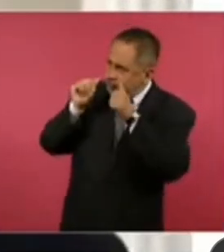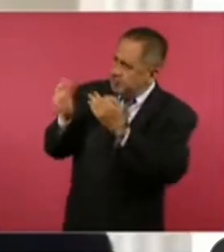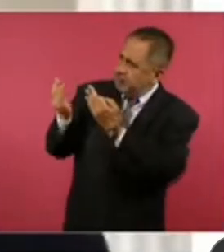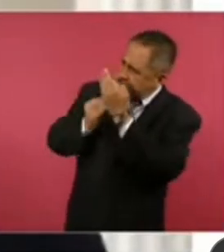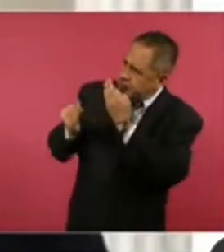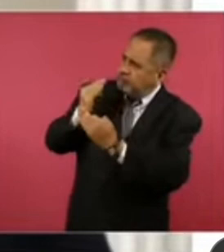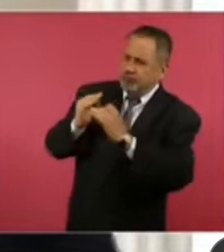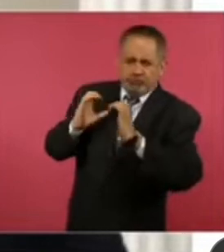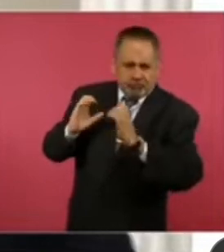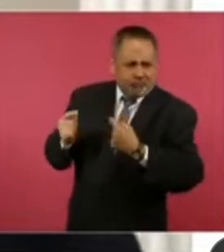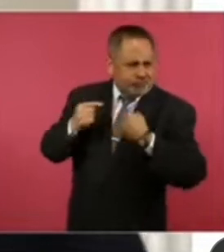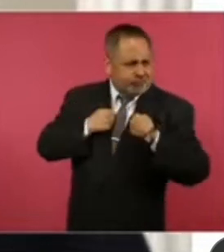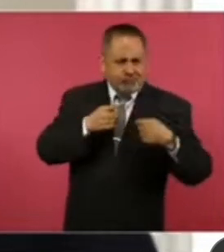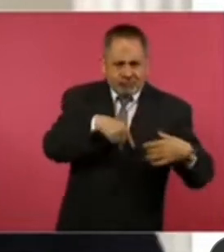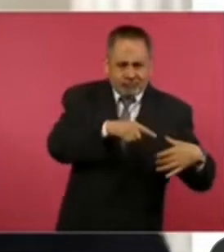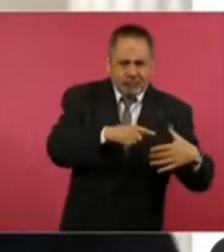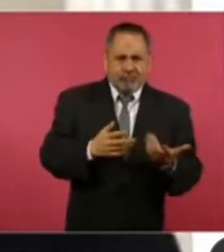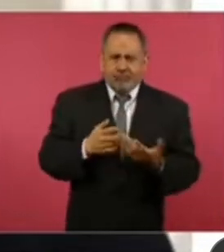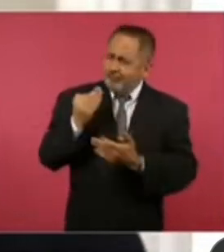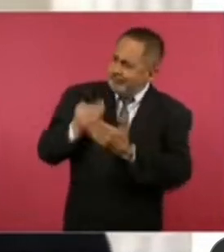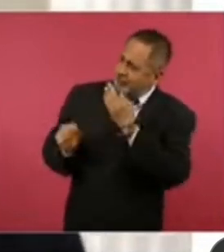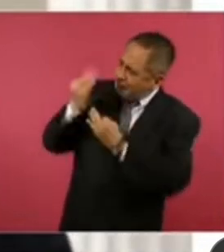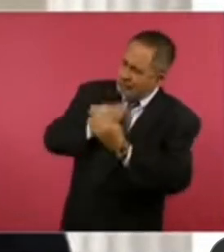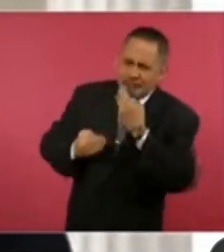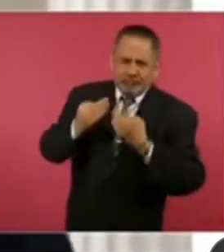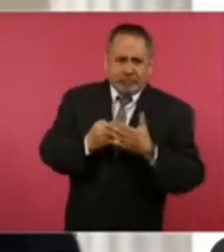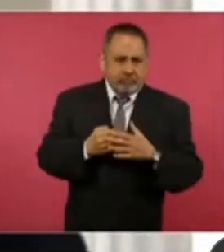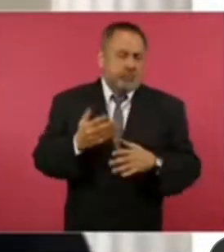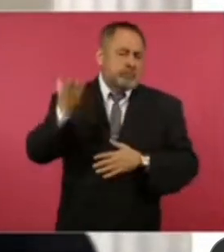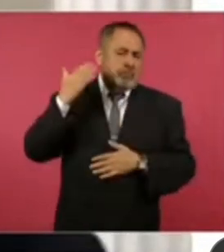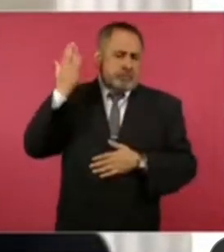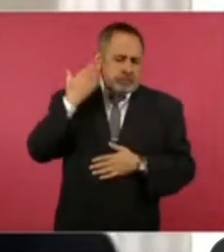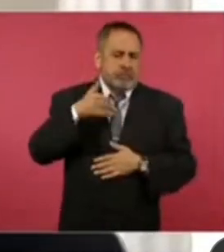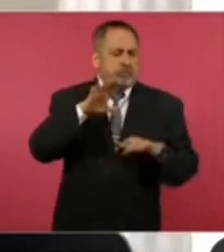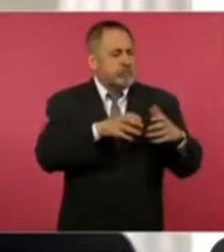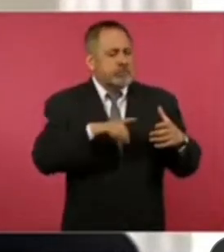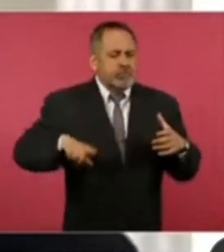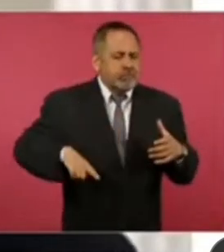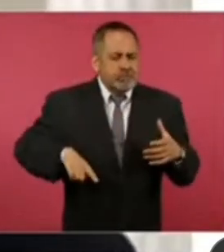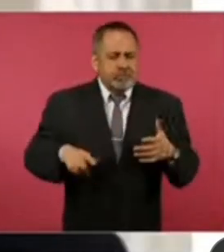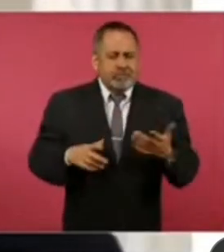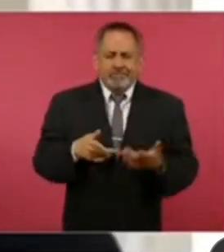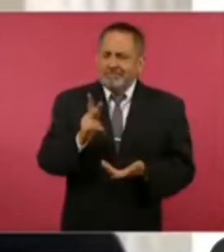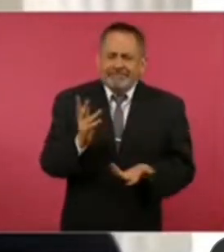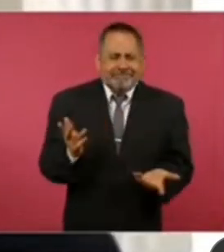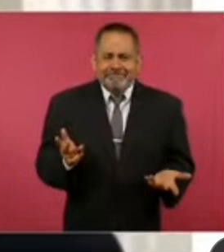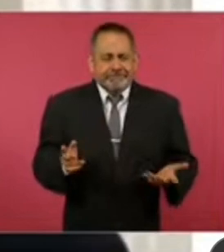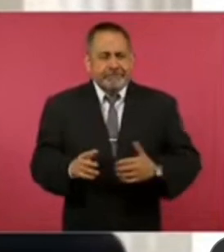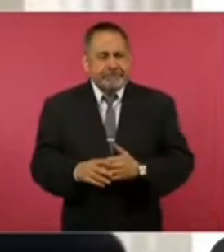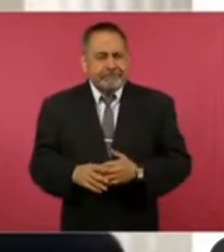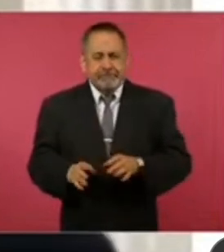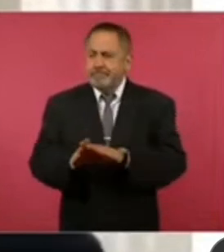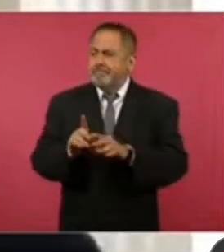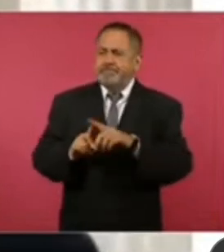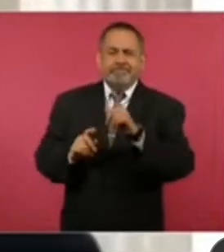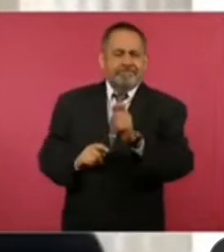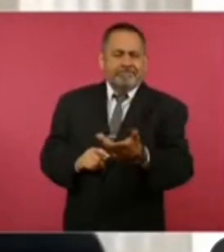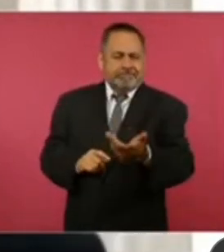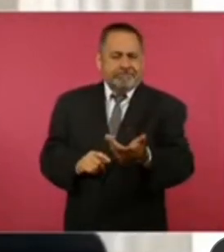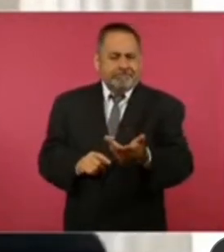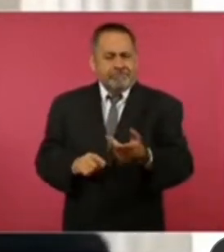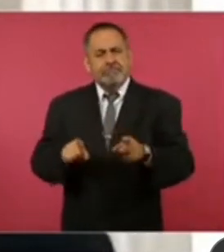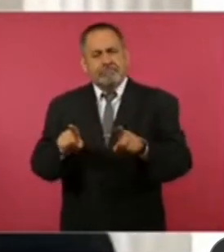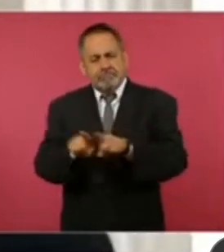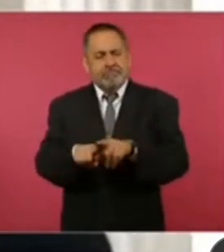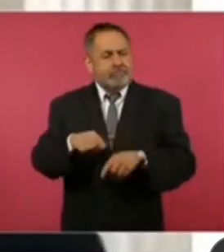cuidado, a veces hasta el apapacho que tenía del gobierno, pero nada más ni nada menos que lo que la